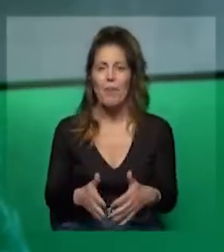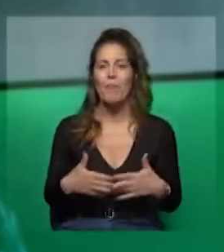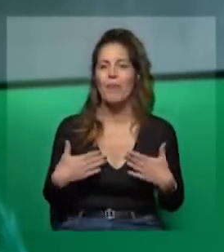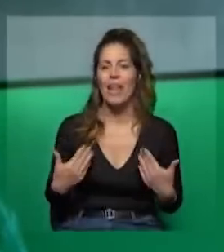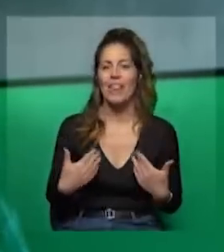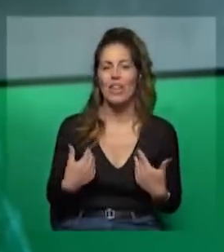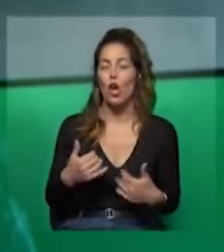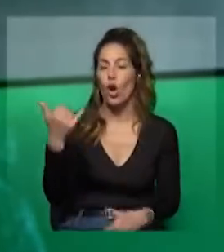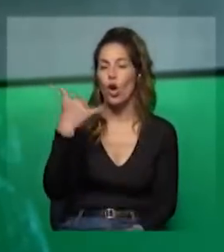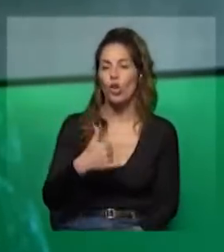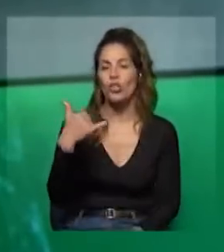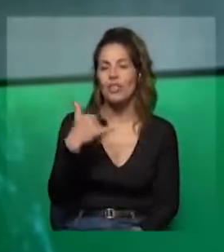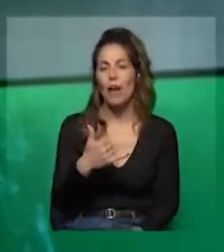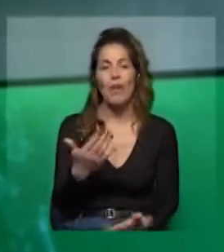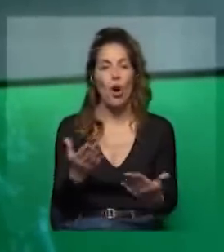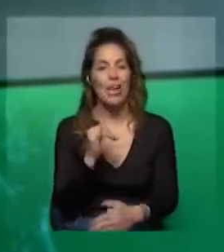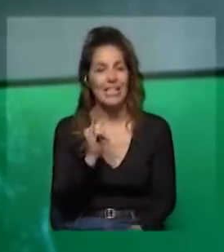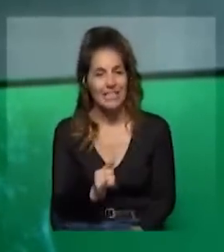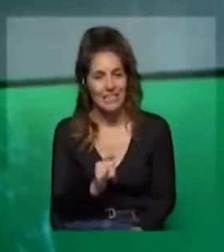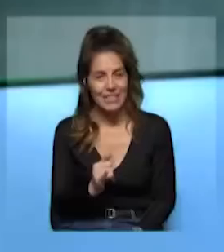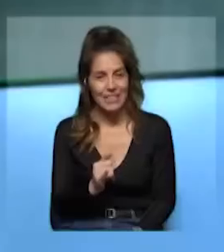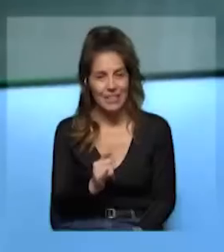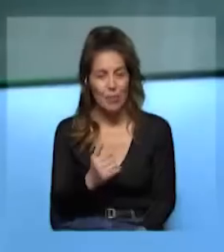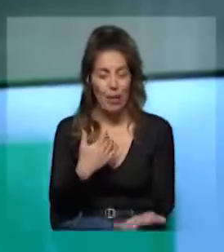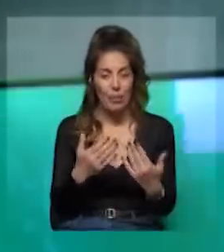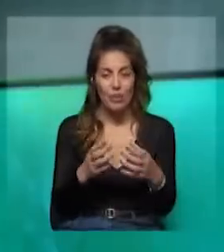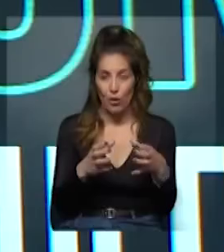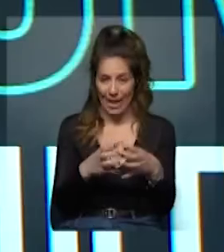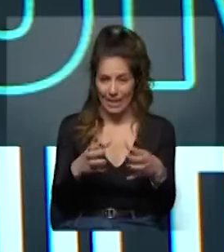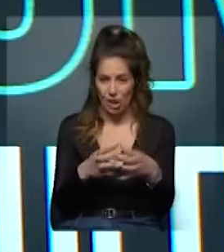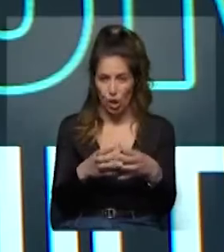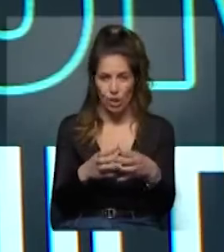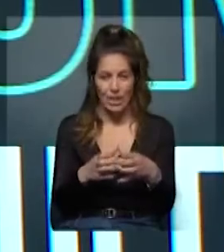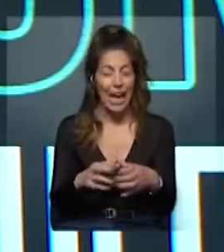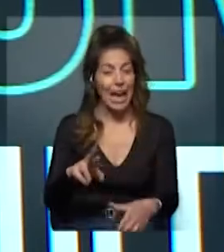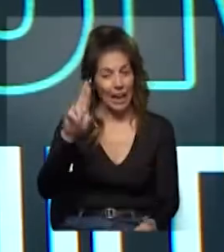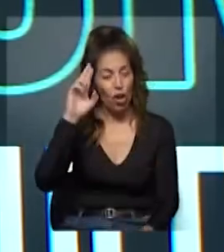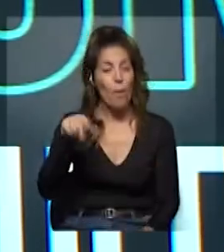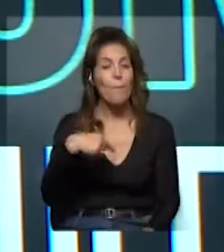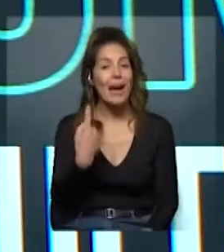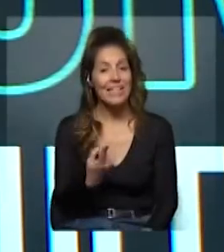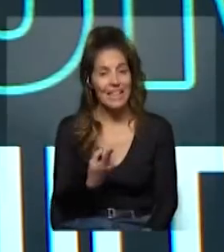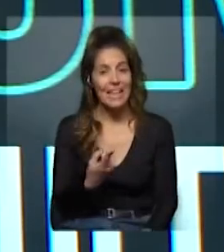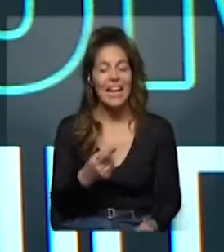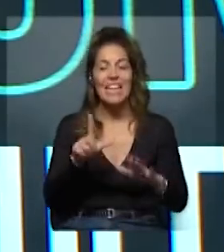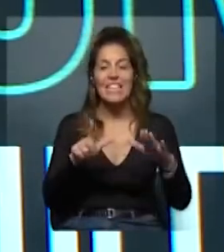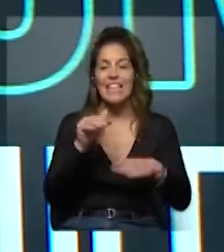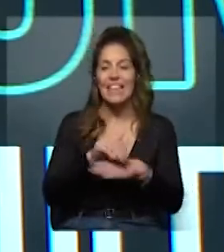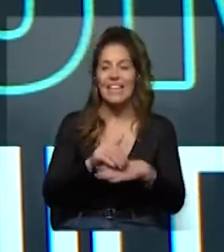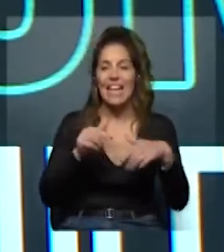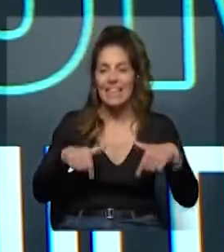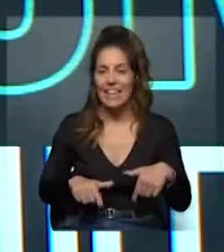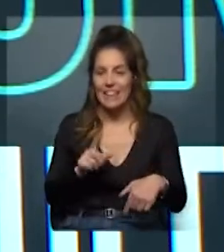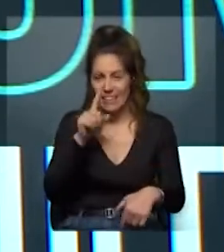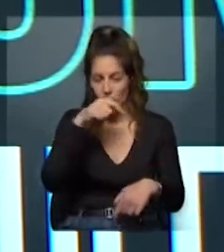Coméntame m vamos a comentar sobre Ahora sí vamos a meternos de lleno en una categoría categoría Ahí está les recordamos que mañana a las 7 de la tarde en la intendencia de